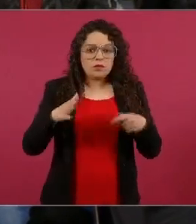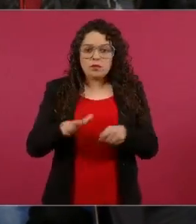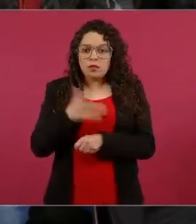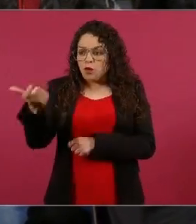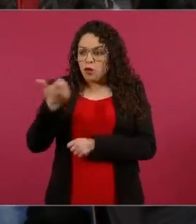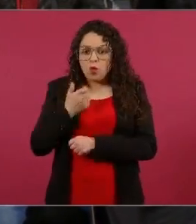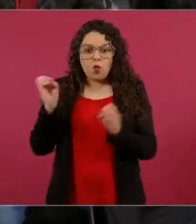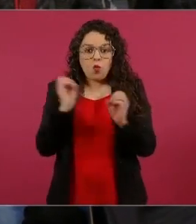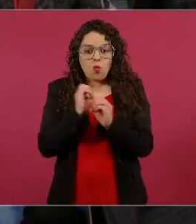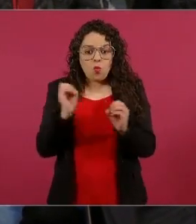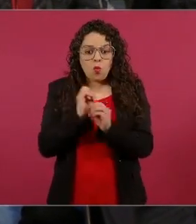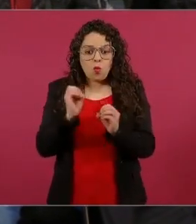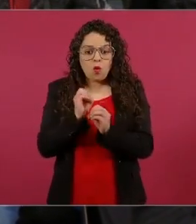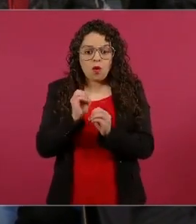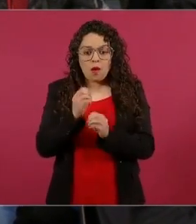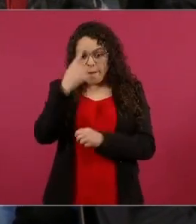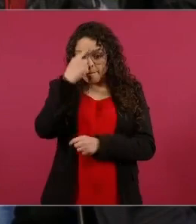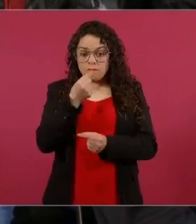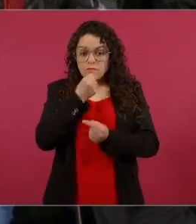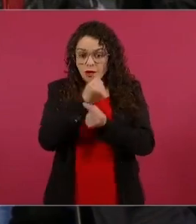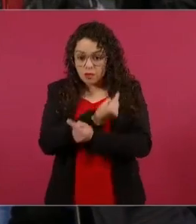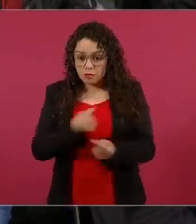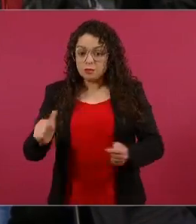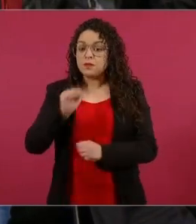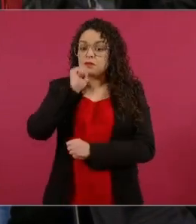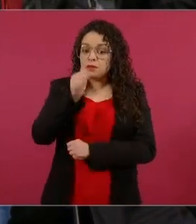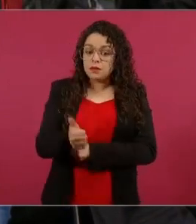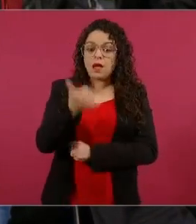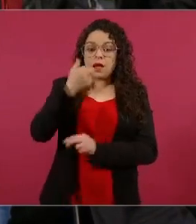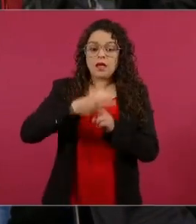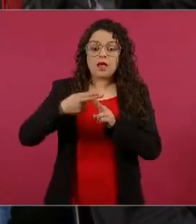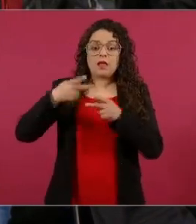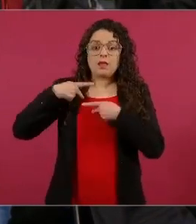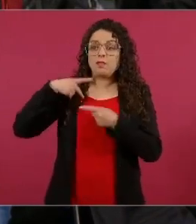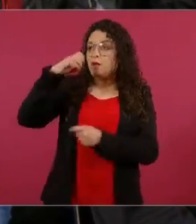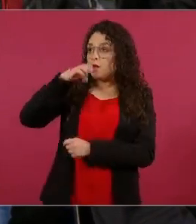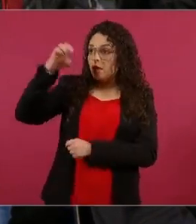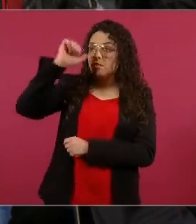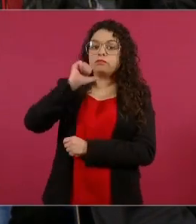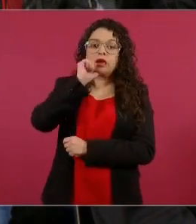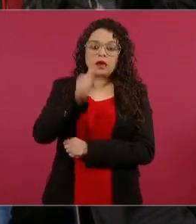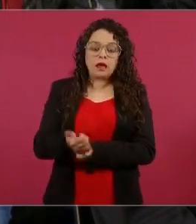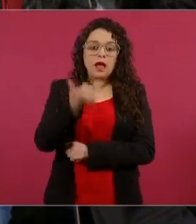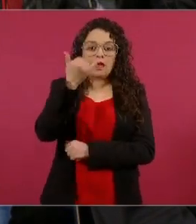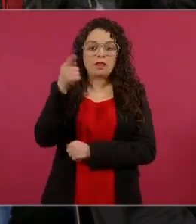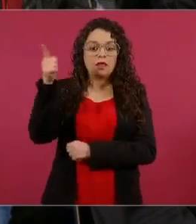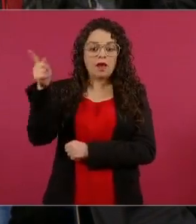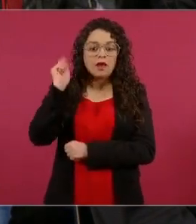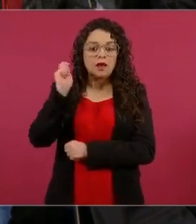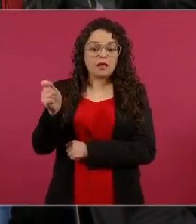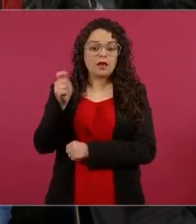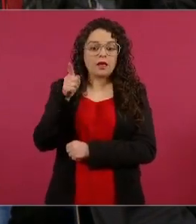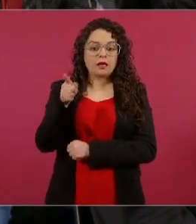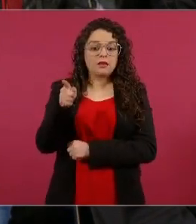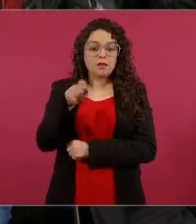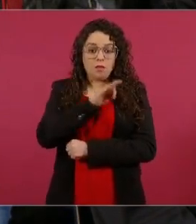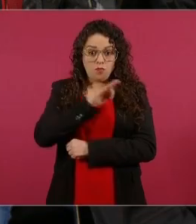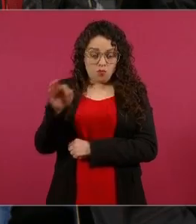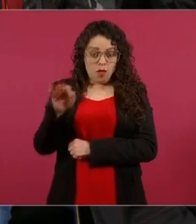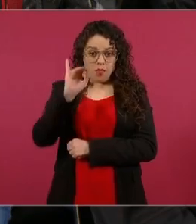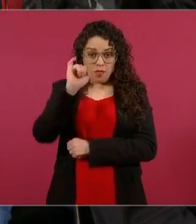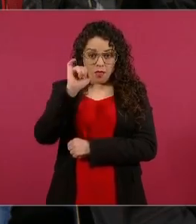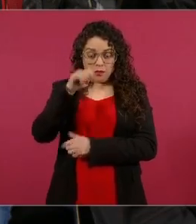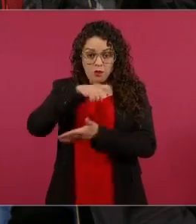recibido ni el apoyo para los niños ni el del los adultos mayores y en los supers eso ya se regulariz ya se pueden aceptar